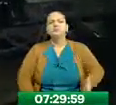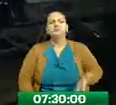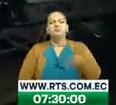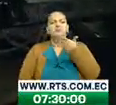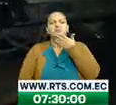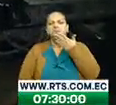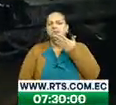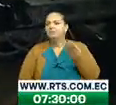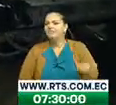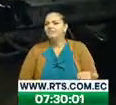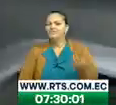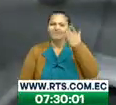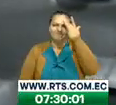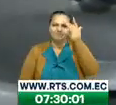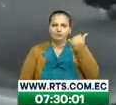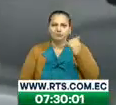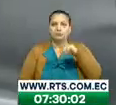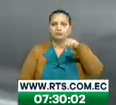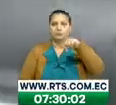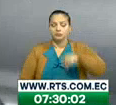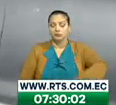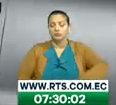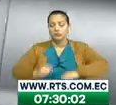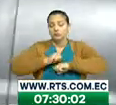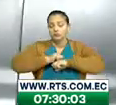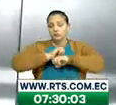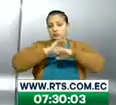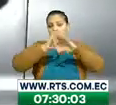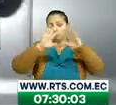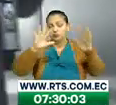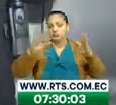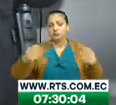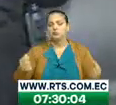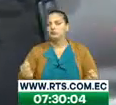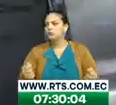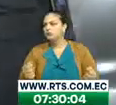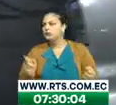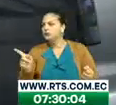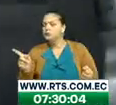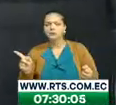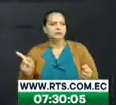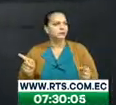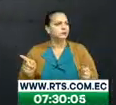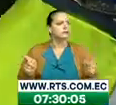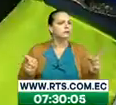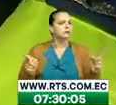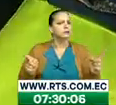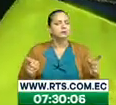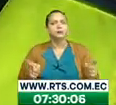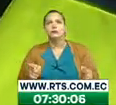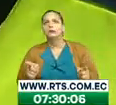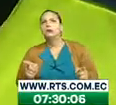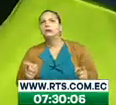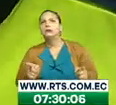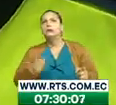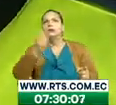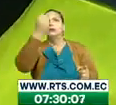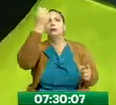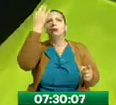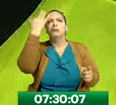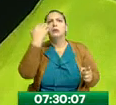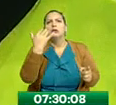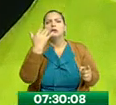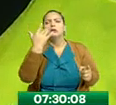que los vehículos se confunden al momento de decidir si cuando observan la luz intermitente en amarilla o en roja, tienen